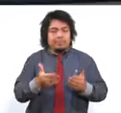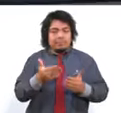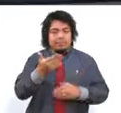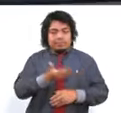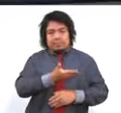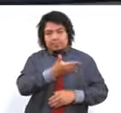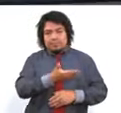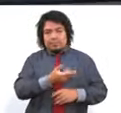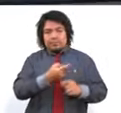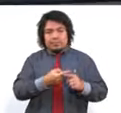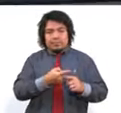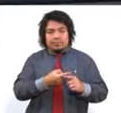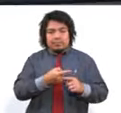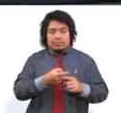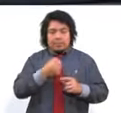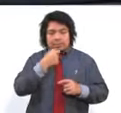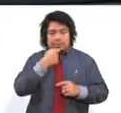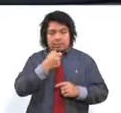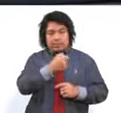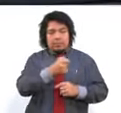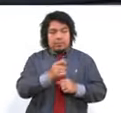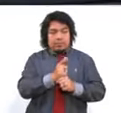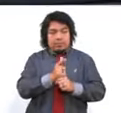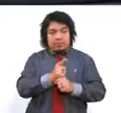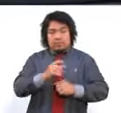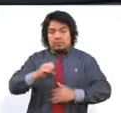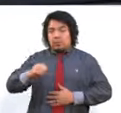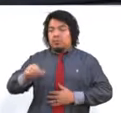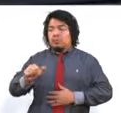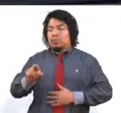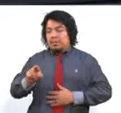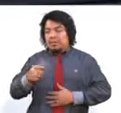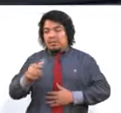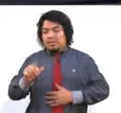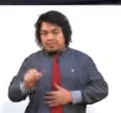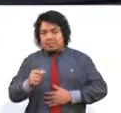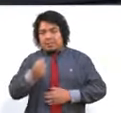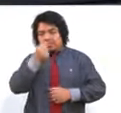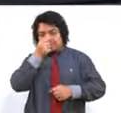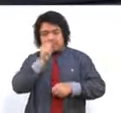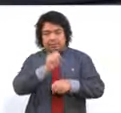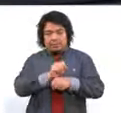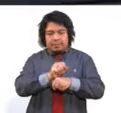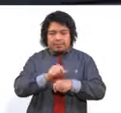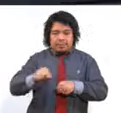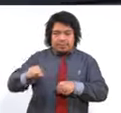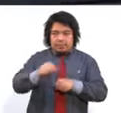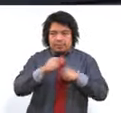la participación en los micrófonos del licenciado Omar García Harfuch, secretario de Seguridad Ciudadana.